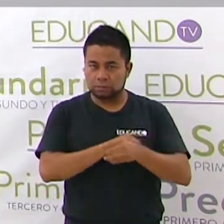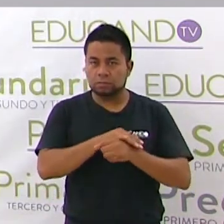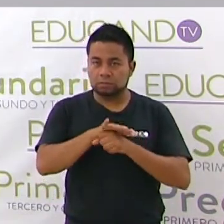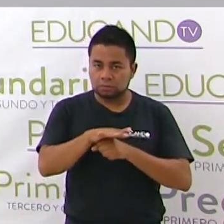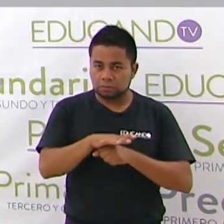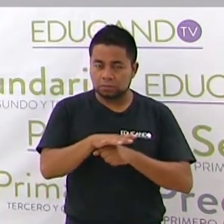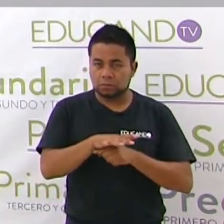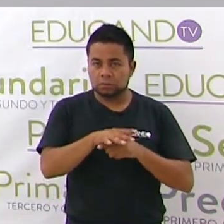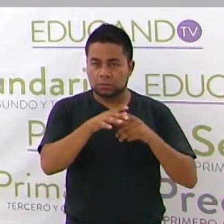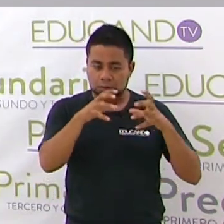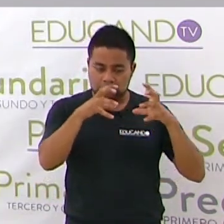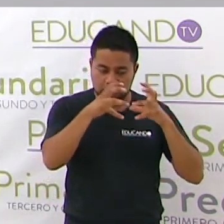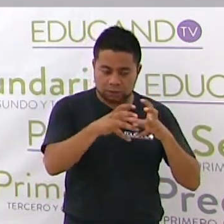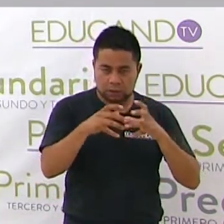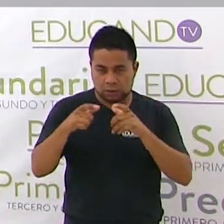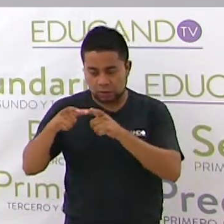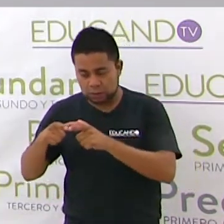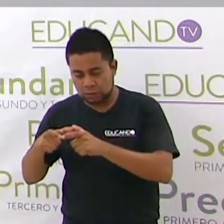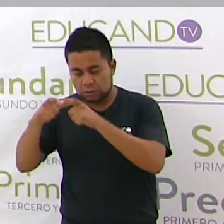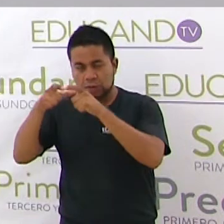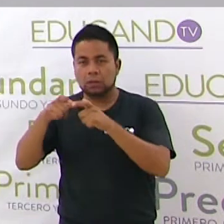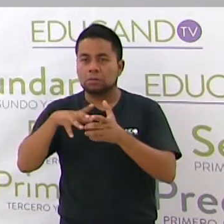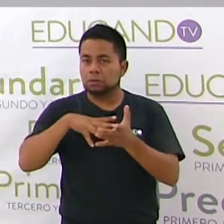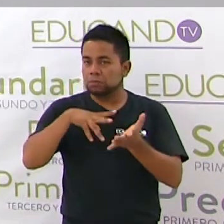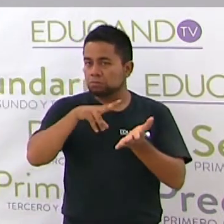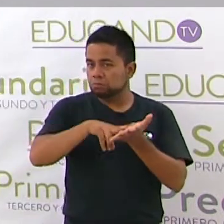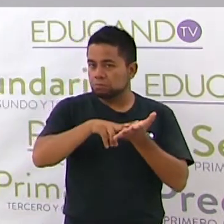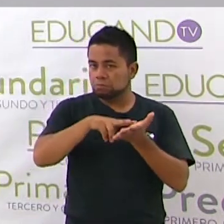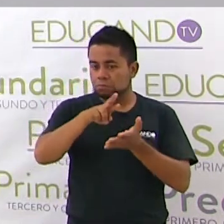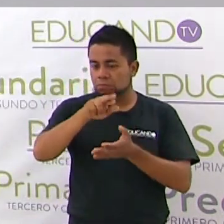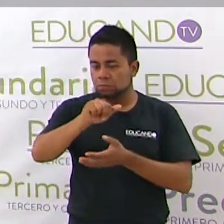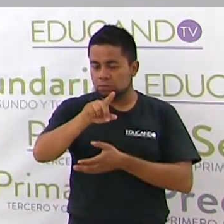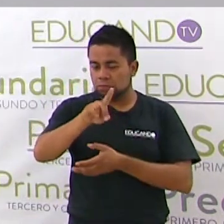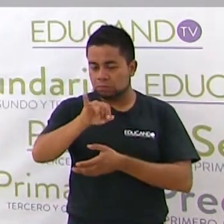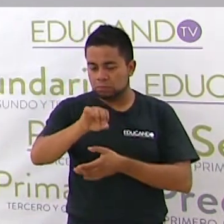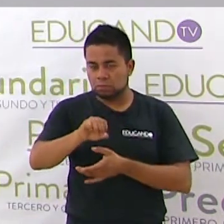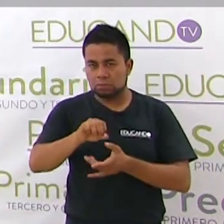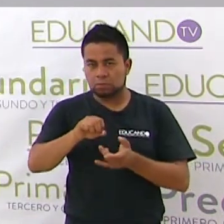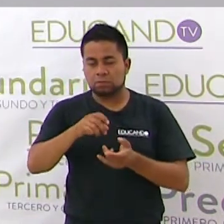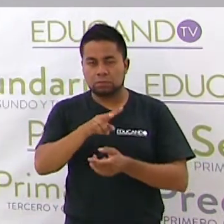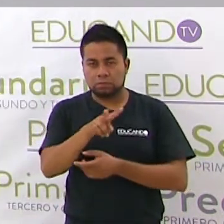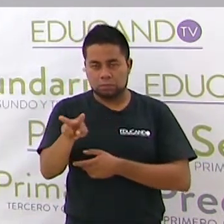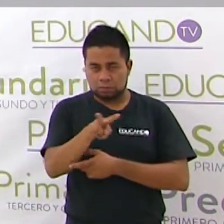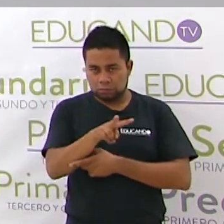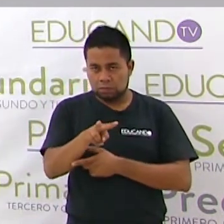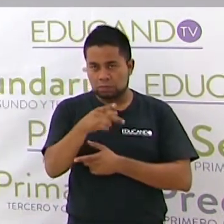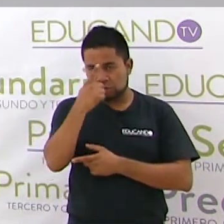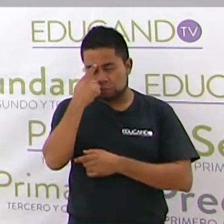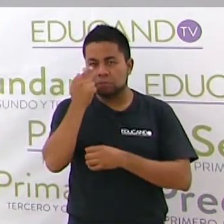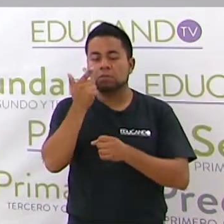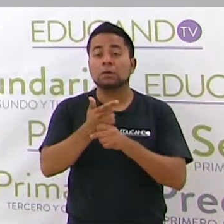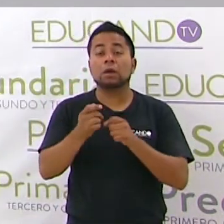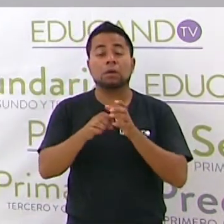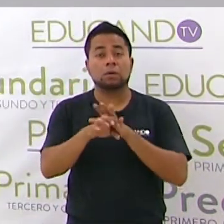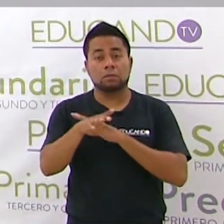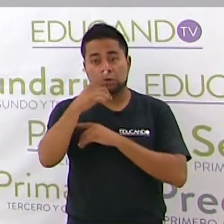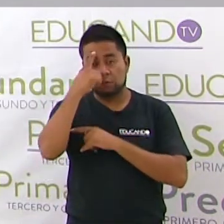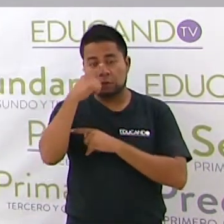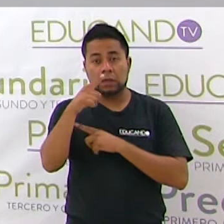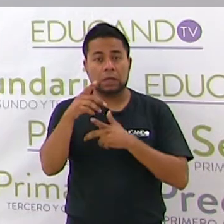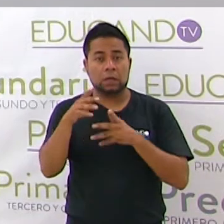esfera y un cilindro que tienen el mismo radio. Y para ejemplificarlo con un poquito